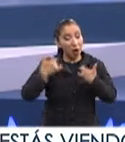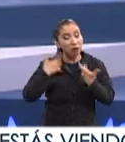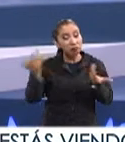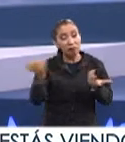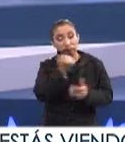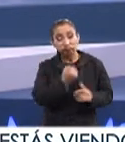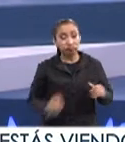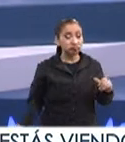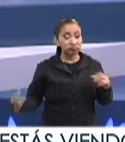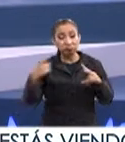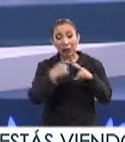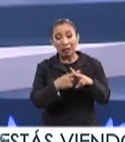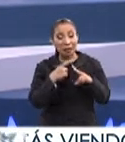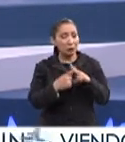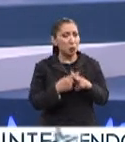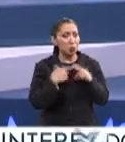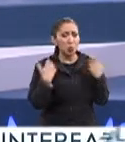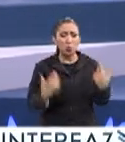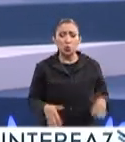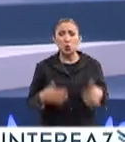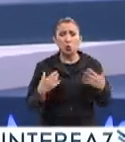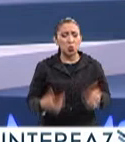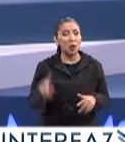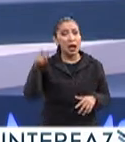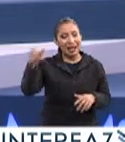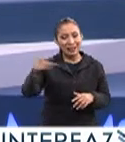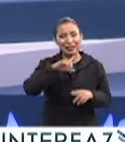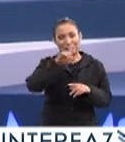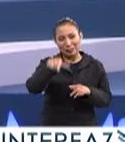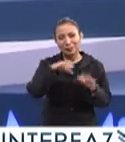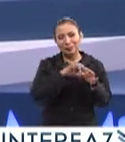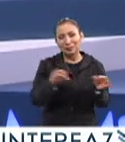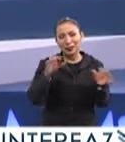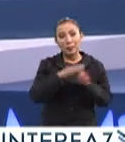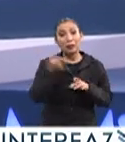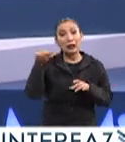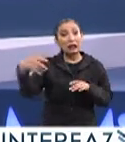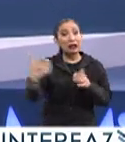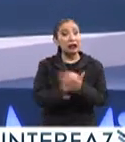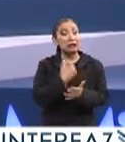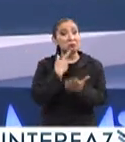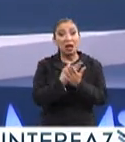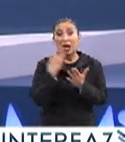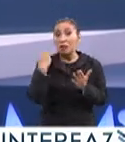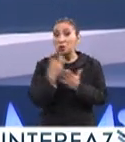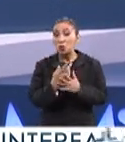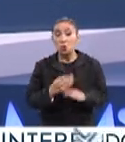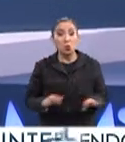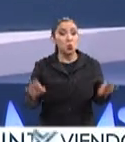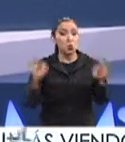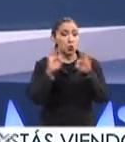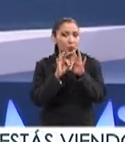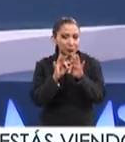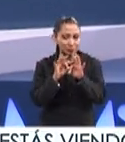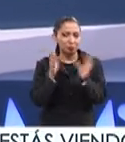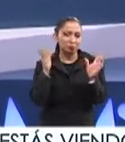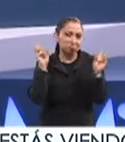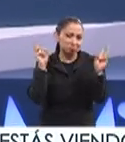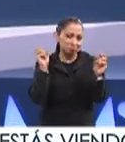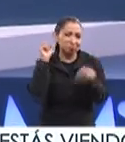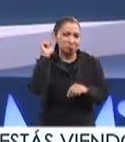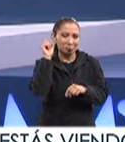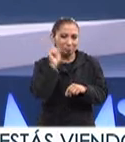domina las matemáticas como nadie. Él nos lo va a decir. ¿Por qué? Porque ha ganado premios importantísimos